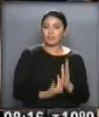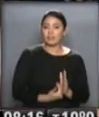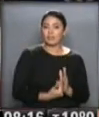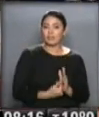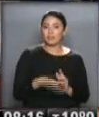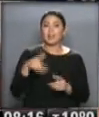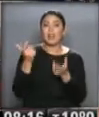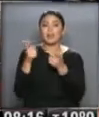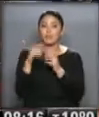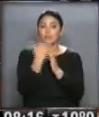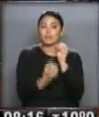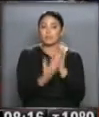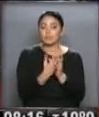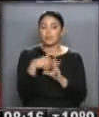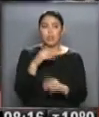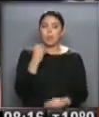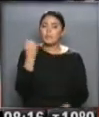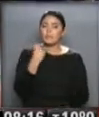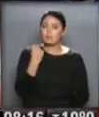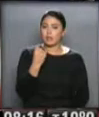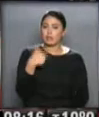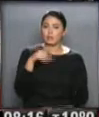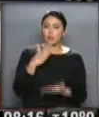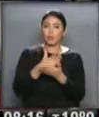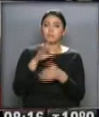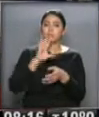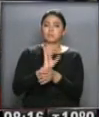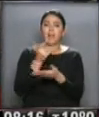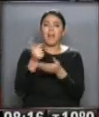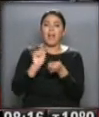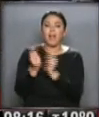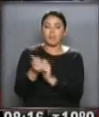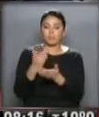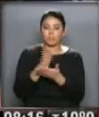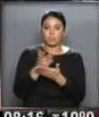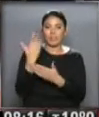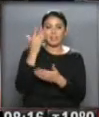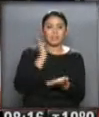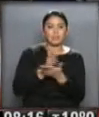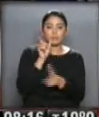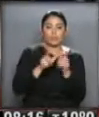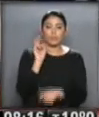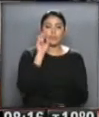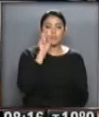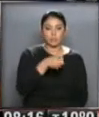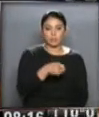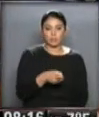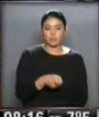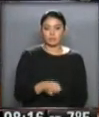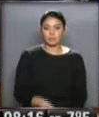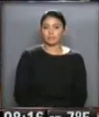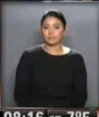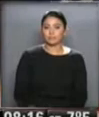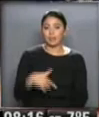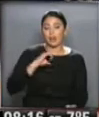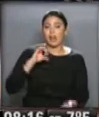la comisión fue muy, muy significativo y creó un punto de inflexión, ¿no es cierto?, en el proceso de violación a los derechos humanos en el país.